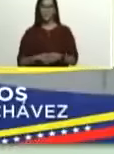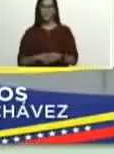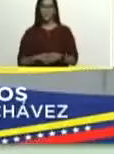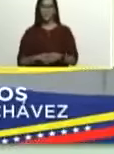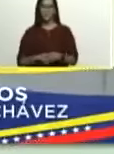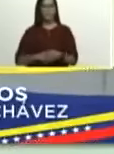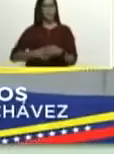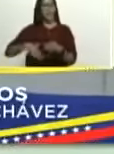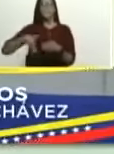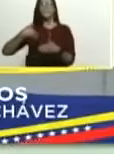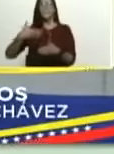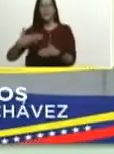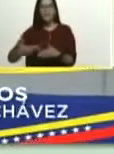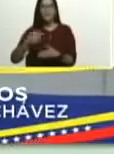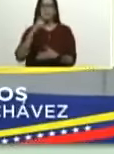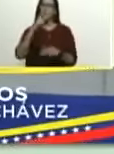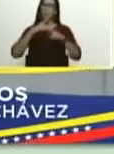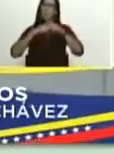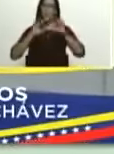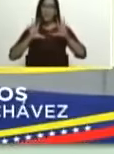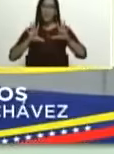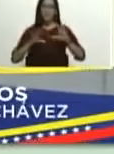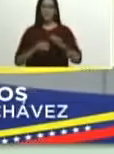más allá del 1x10,